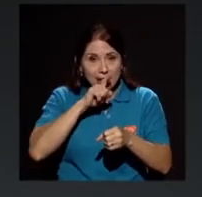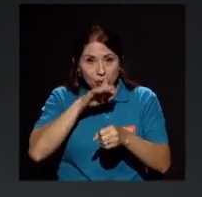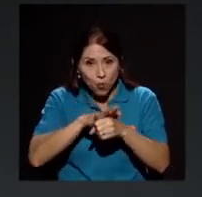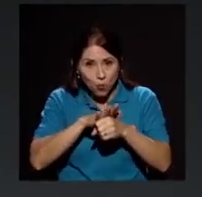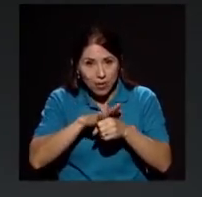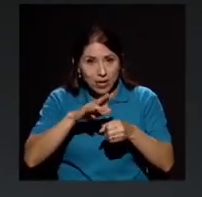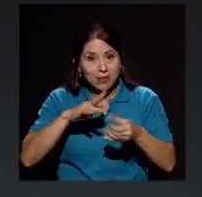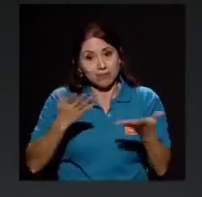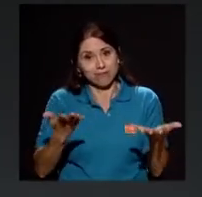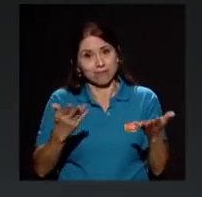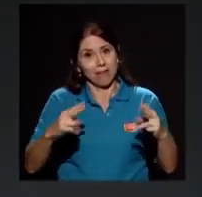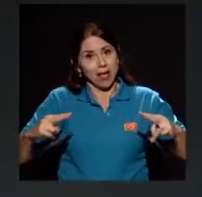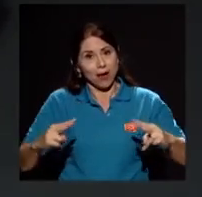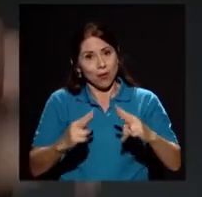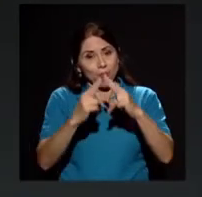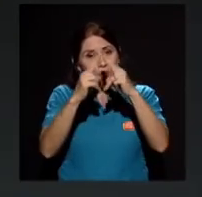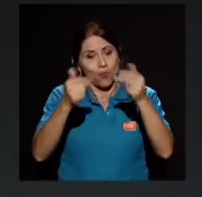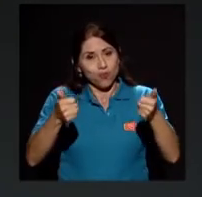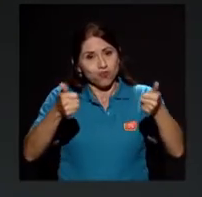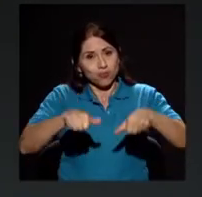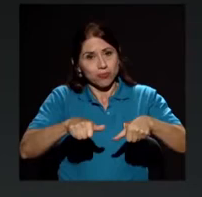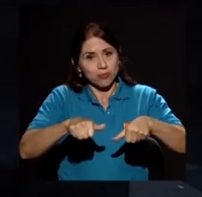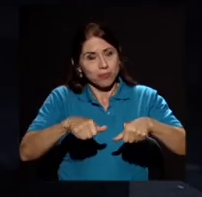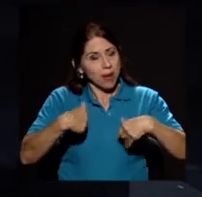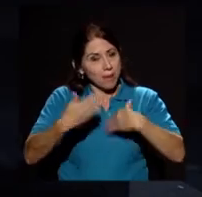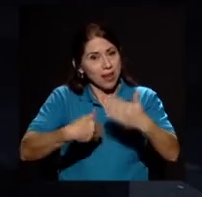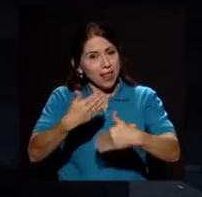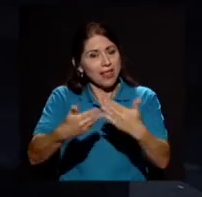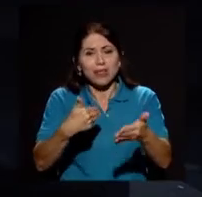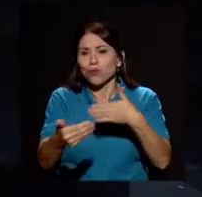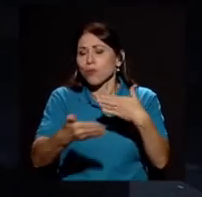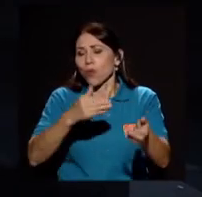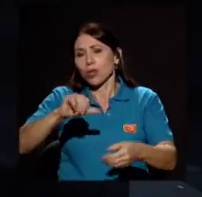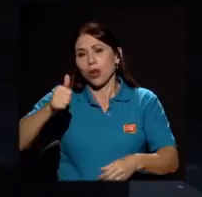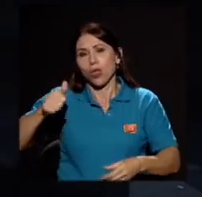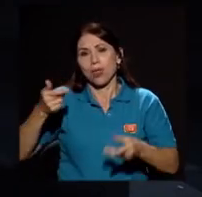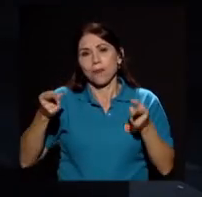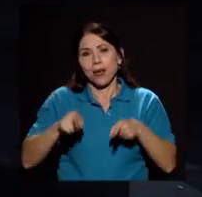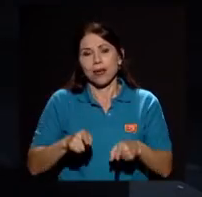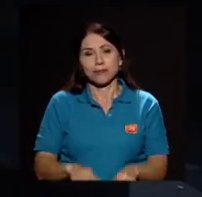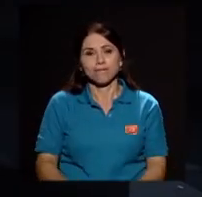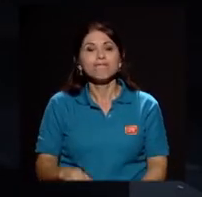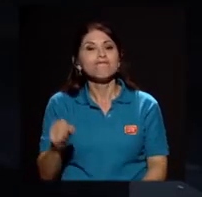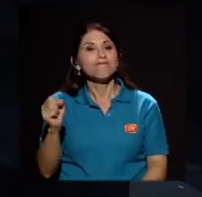acuerdo de parís va para adelante no importa lo demás si me parece fundamental